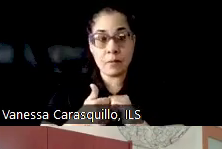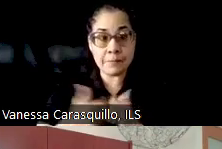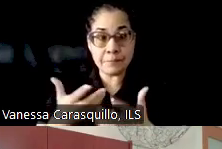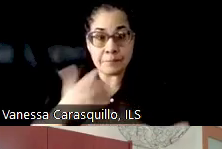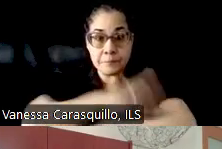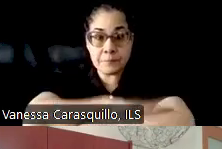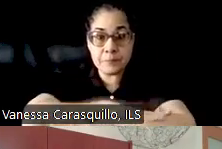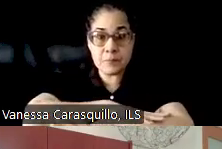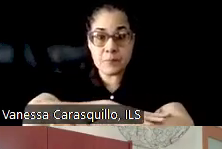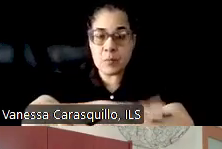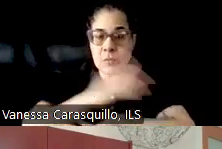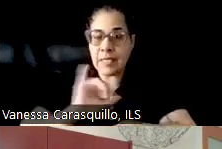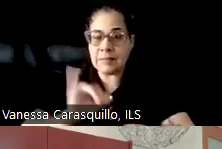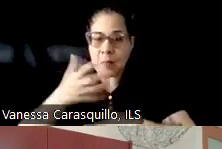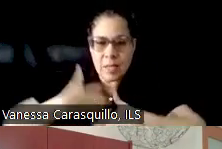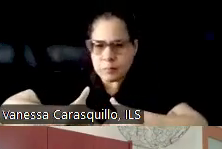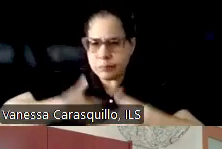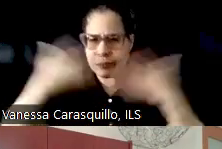personas o animales.